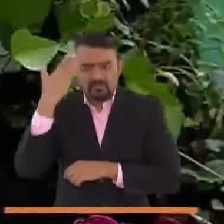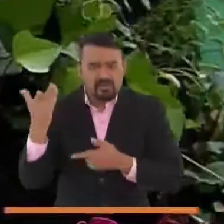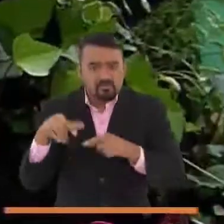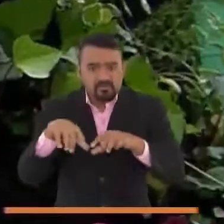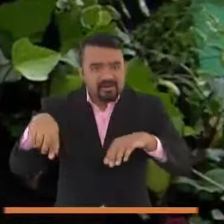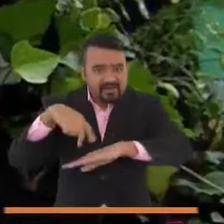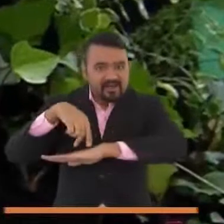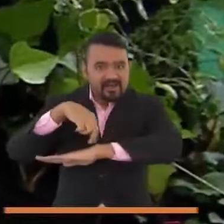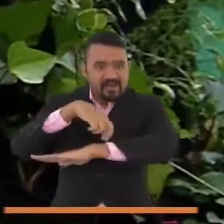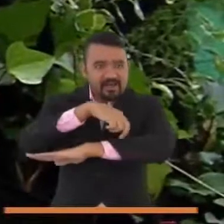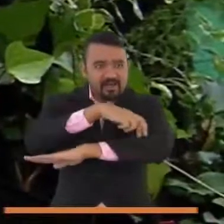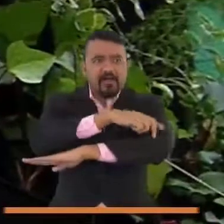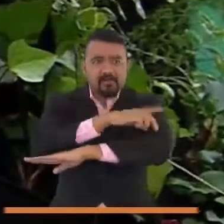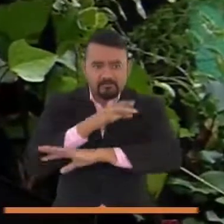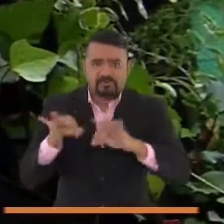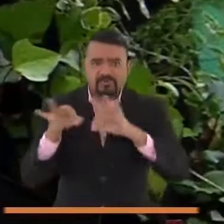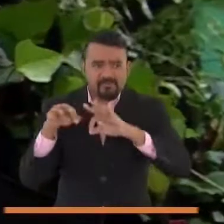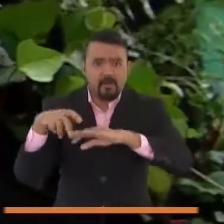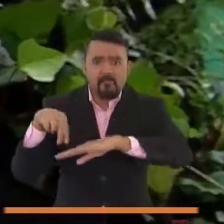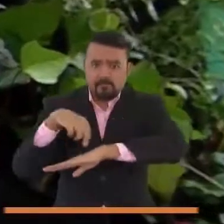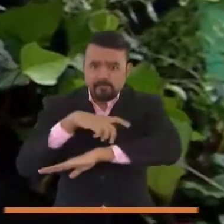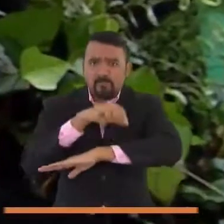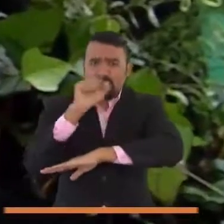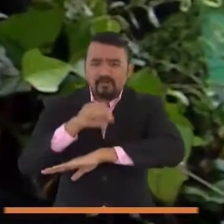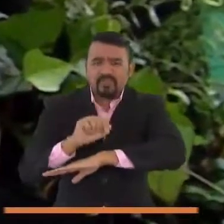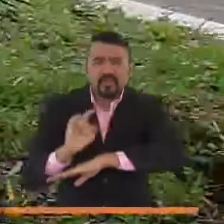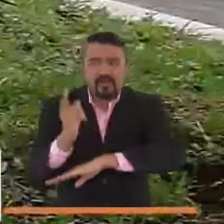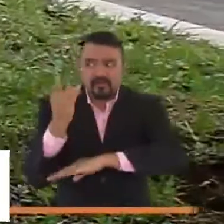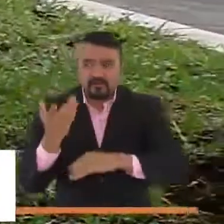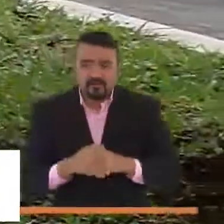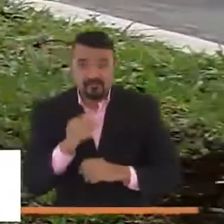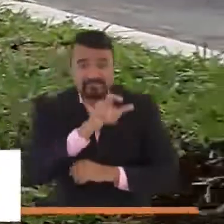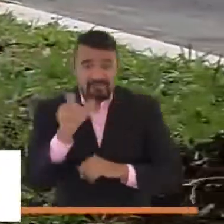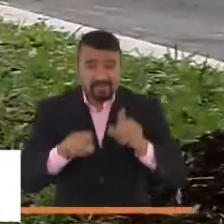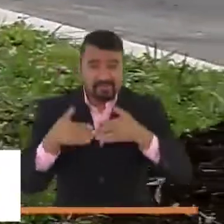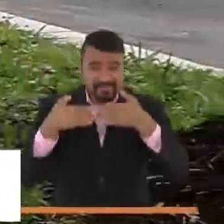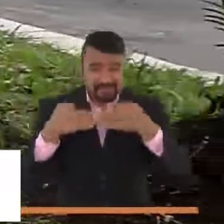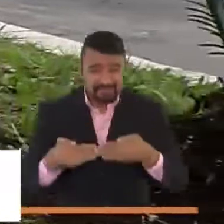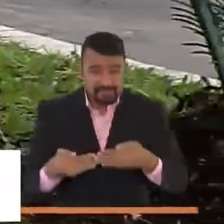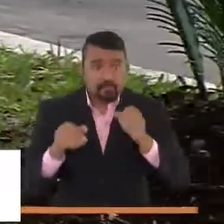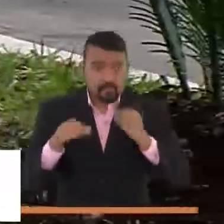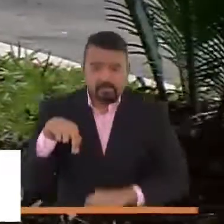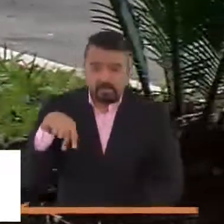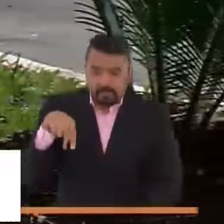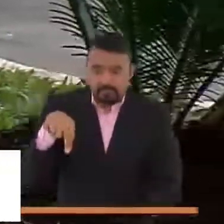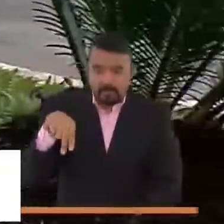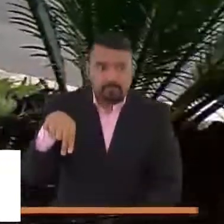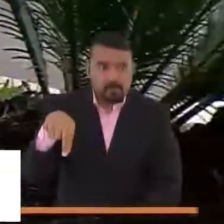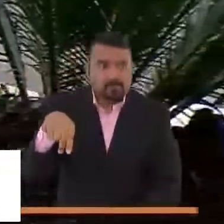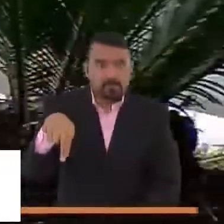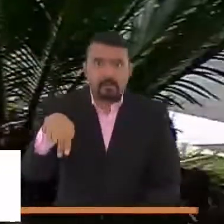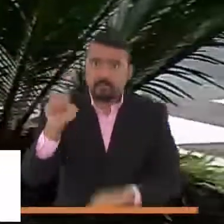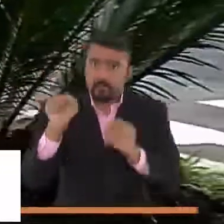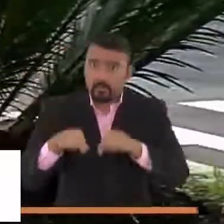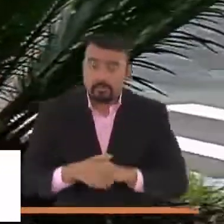certificados para la movilidad con personas que tengan algún tipo de discapacidad. Eso no se